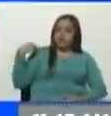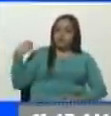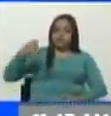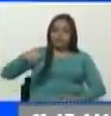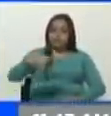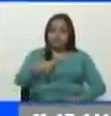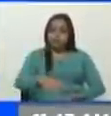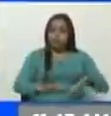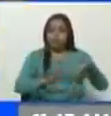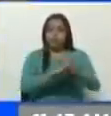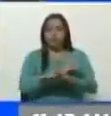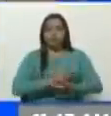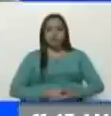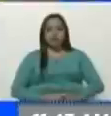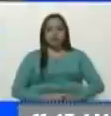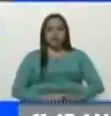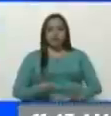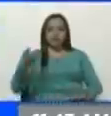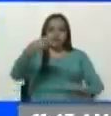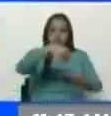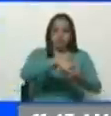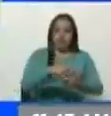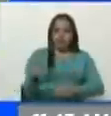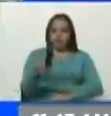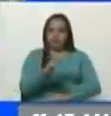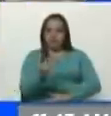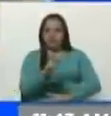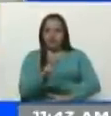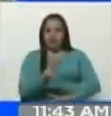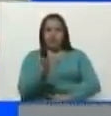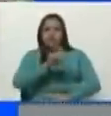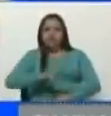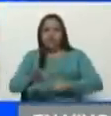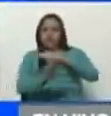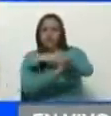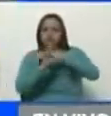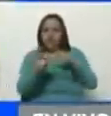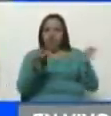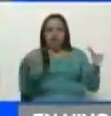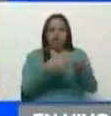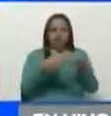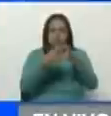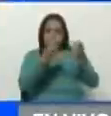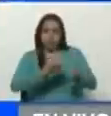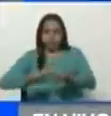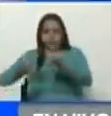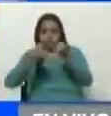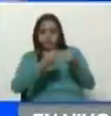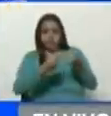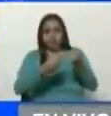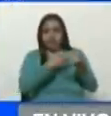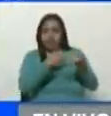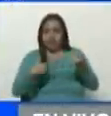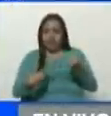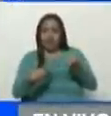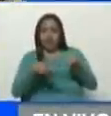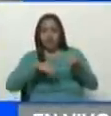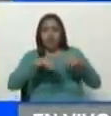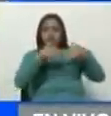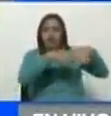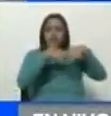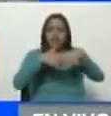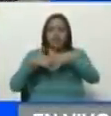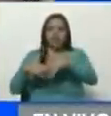sobre la injerencia en Venezuela a través de las fronteras de grupos de capitales que se dedican a industrias ejemplares